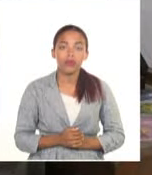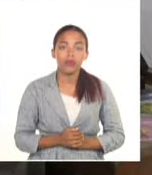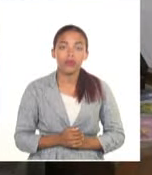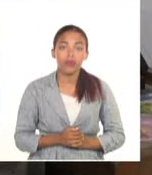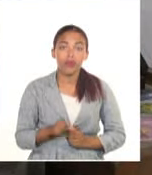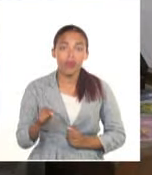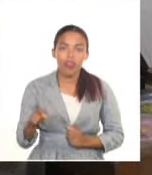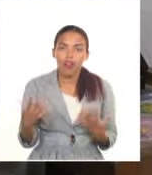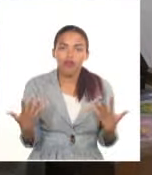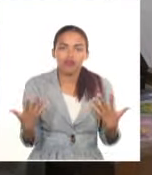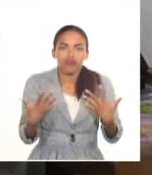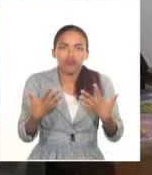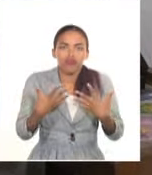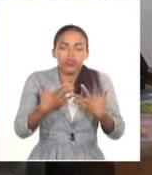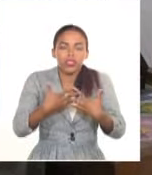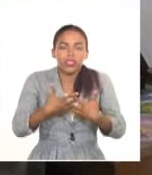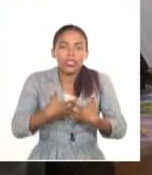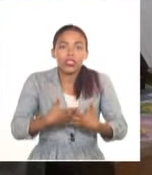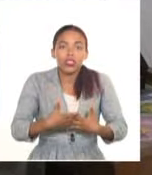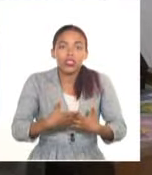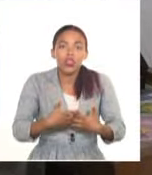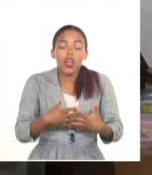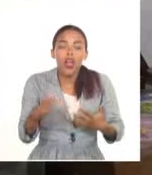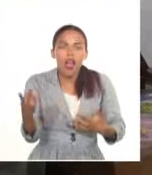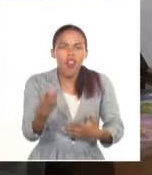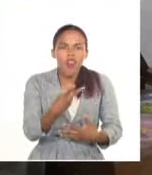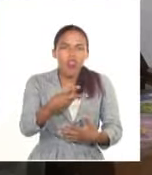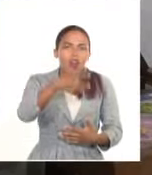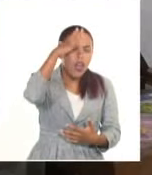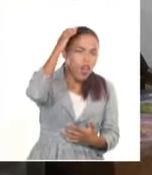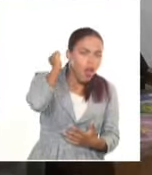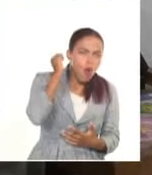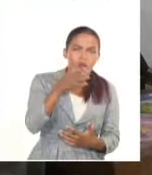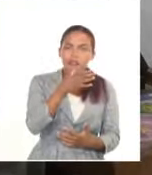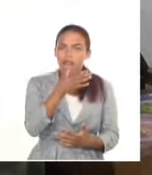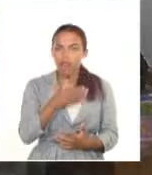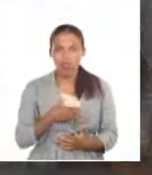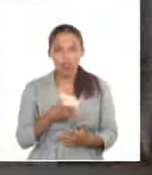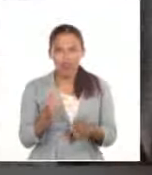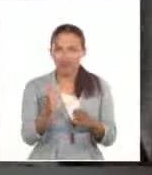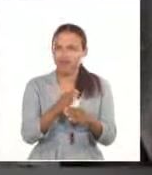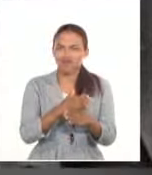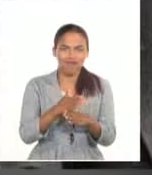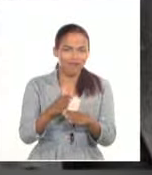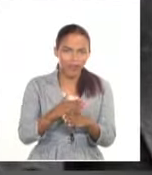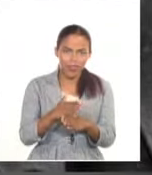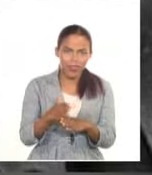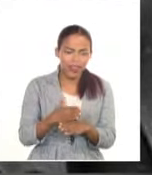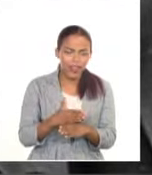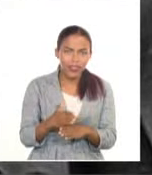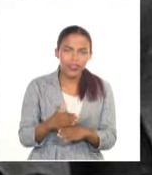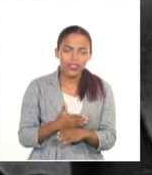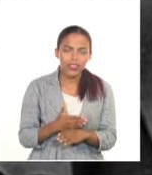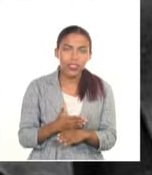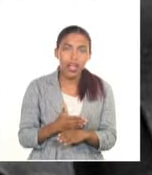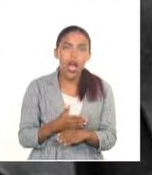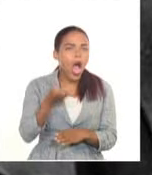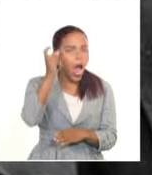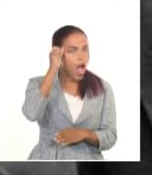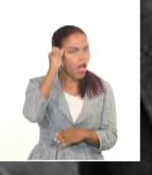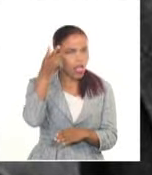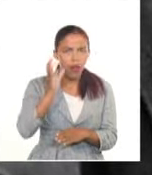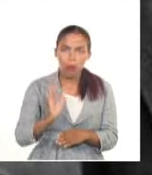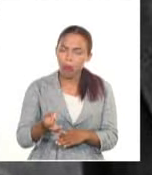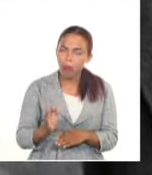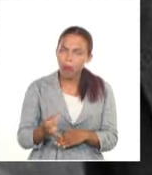Relación completamente, son completamente distintos Raúl y Fidel, con los mismos ideales, la